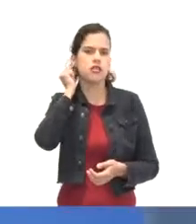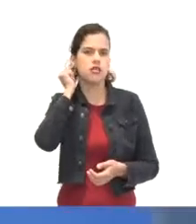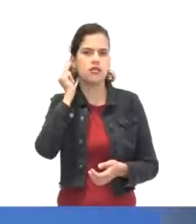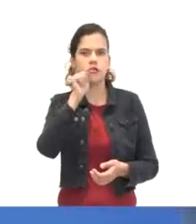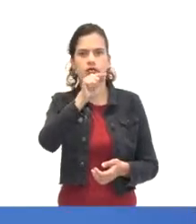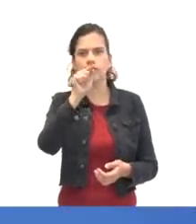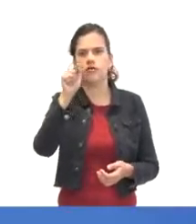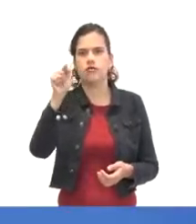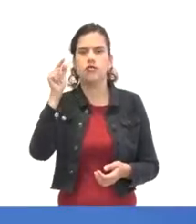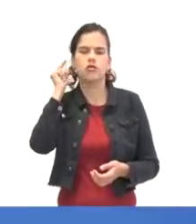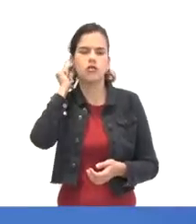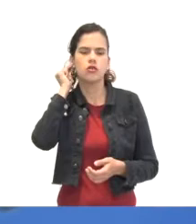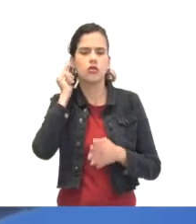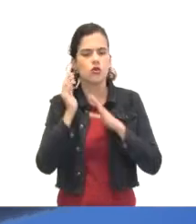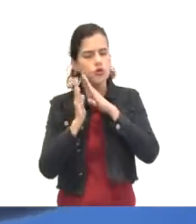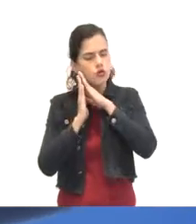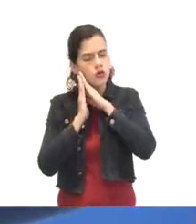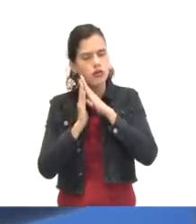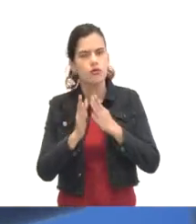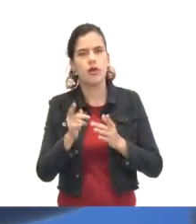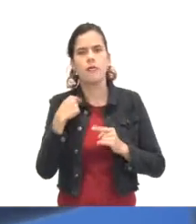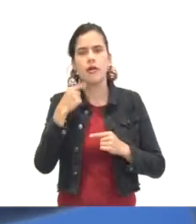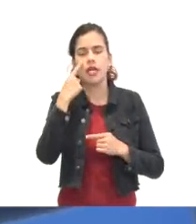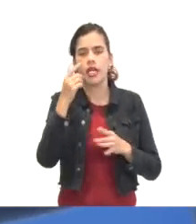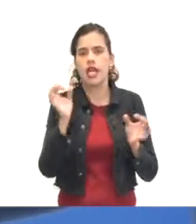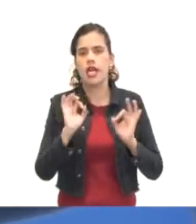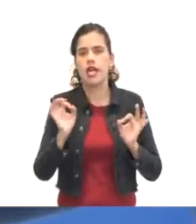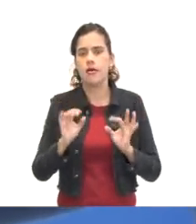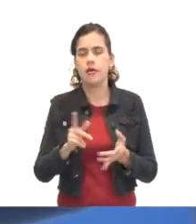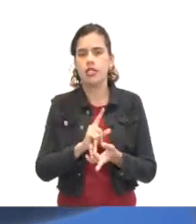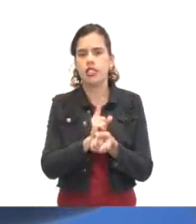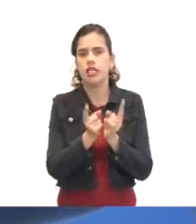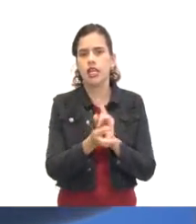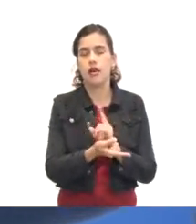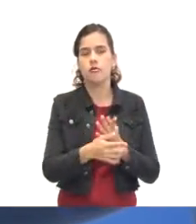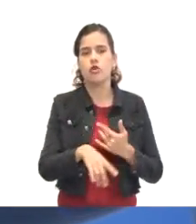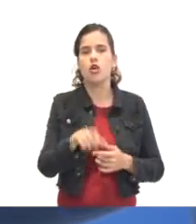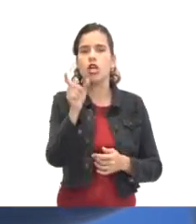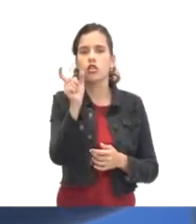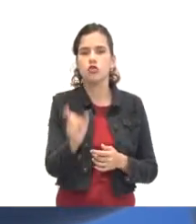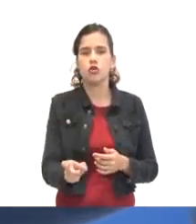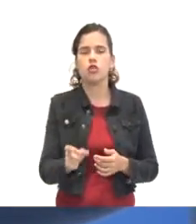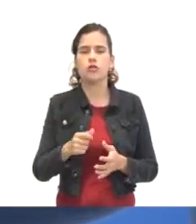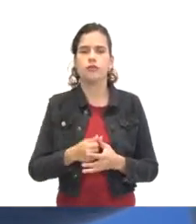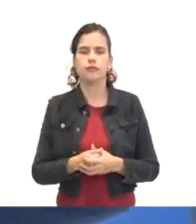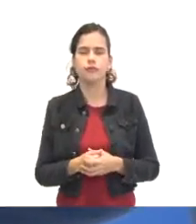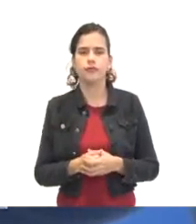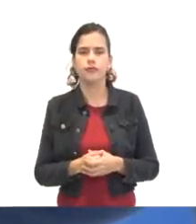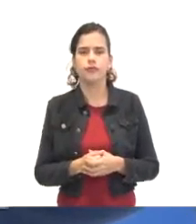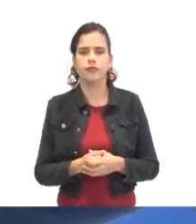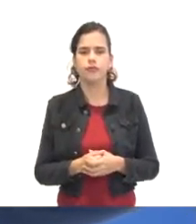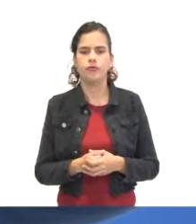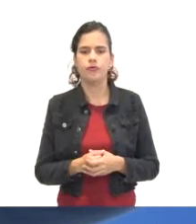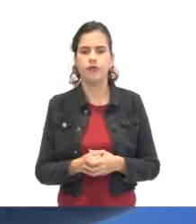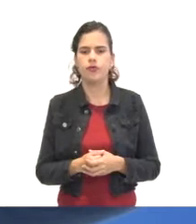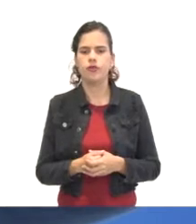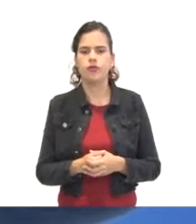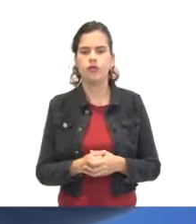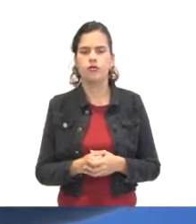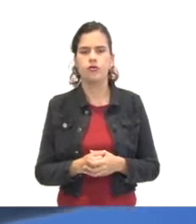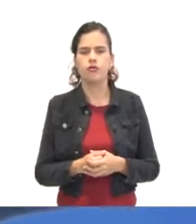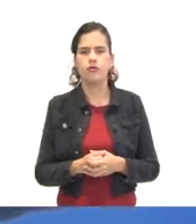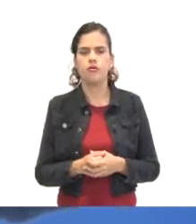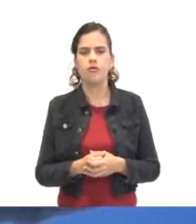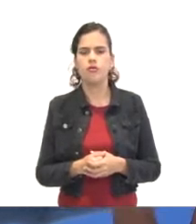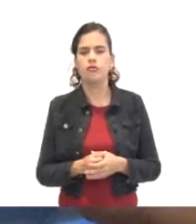Ellas duermen. Pueden observar que nada más la sustitución se hizo fue en el sujeto. Él y en